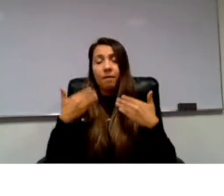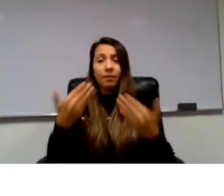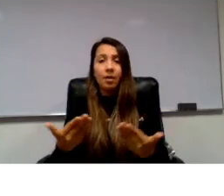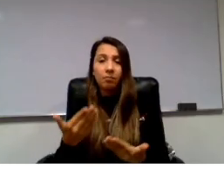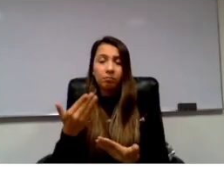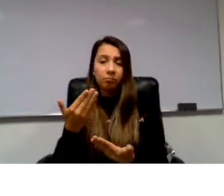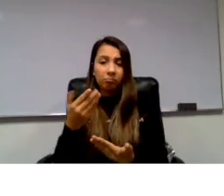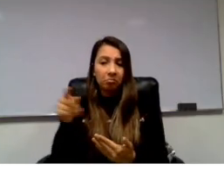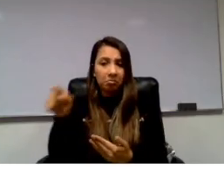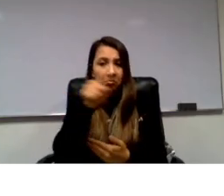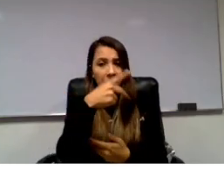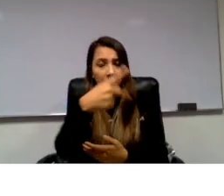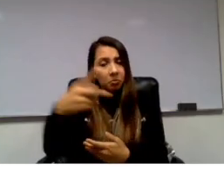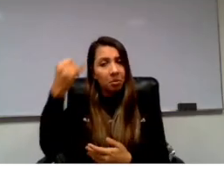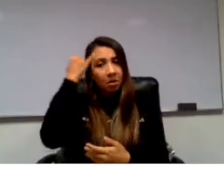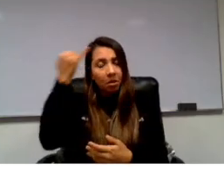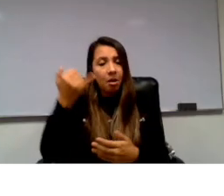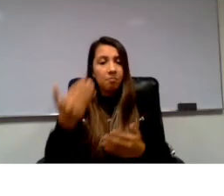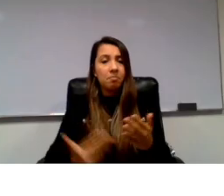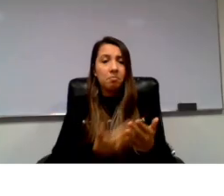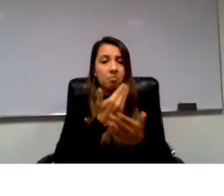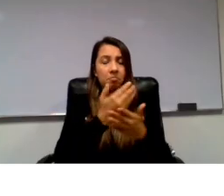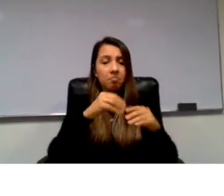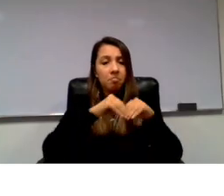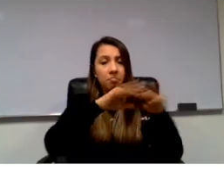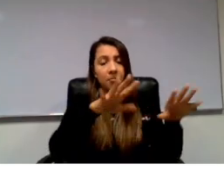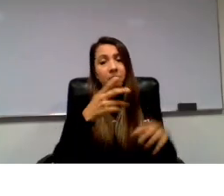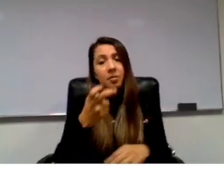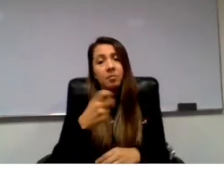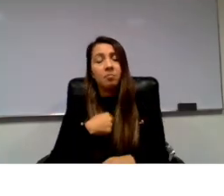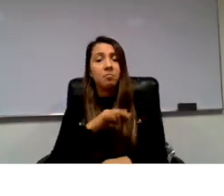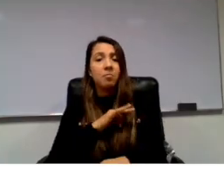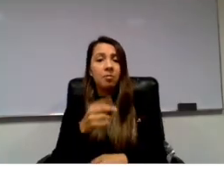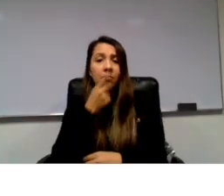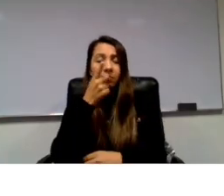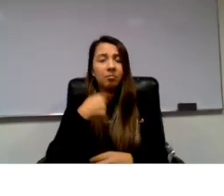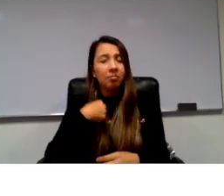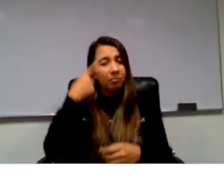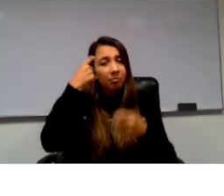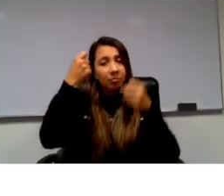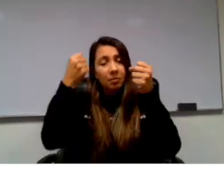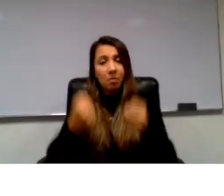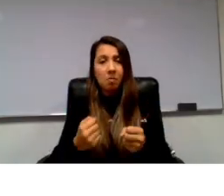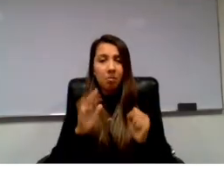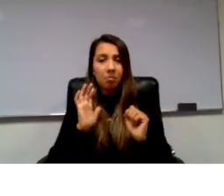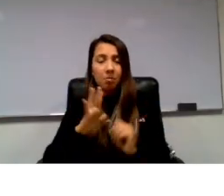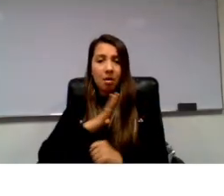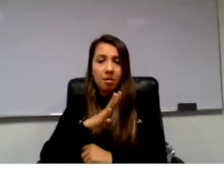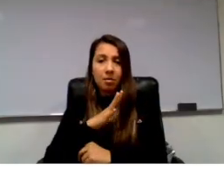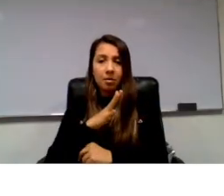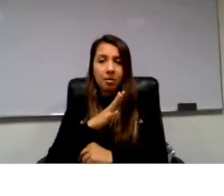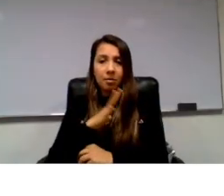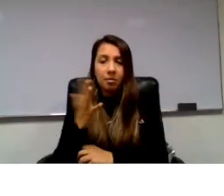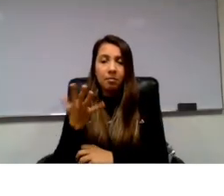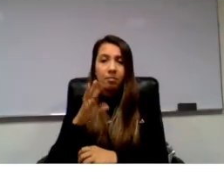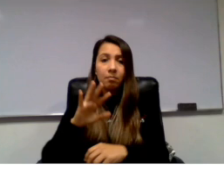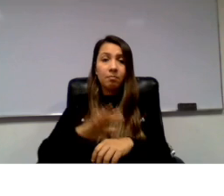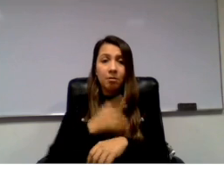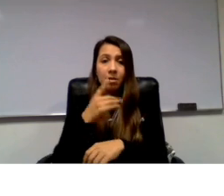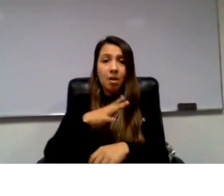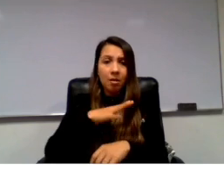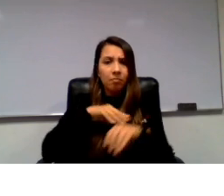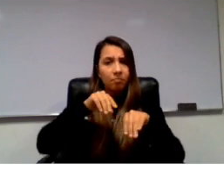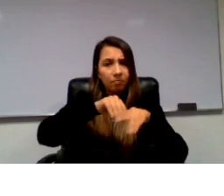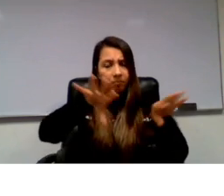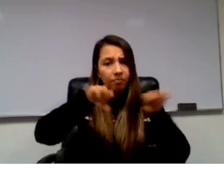ideas y proponerlas, ¿no? Entonces, pues es lo que podría decir, ¿no? Seguramente habrá, porque pues se han publicado